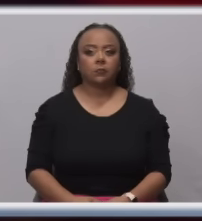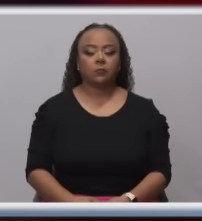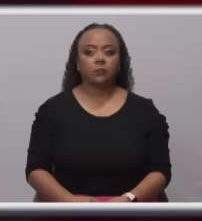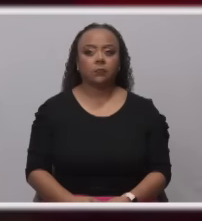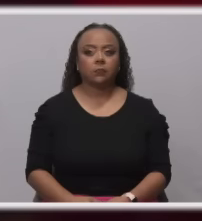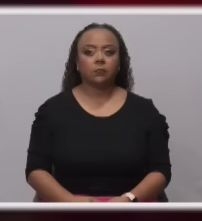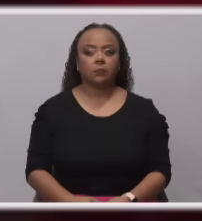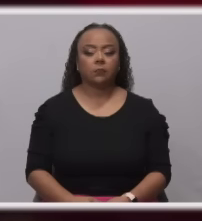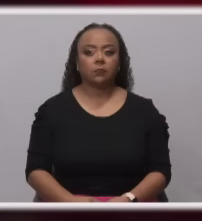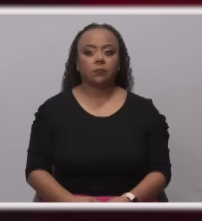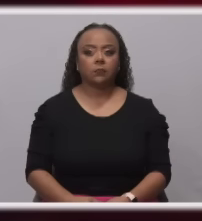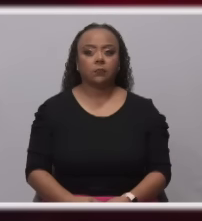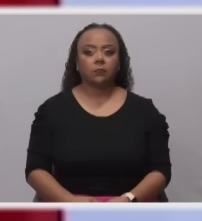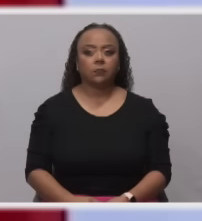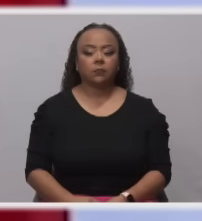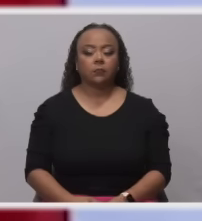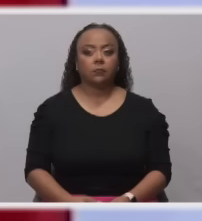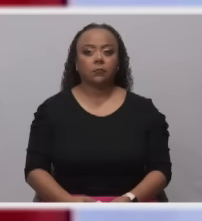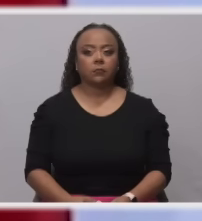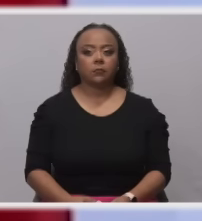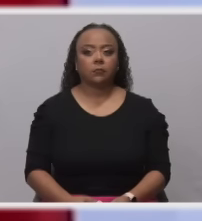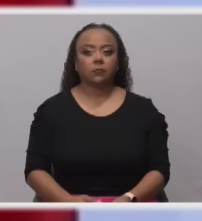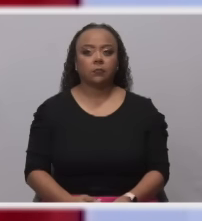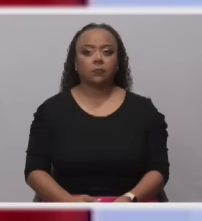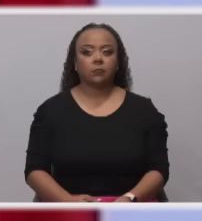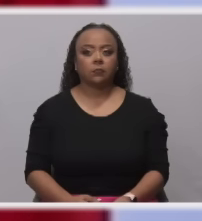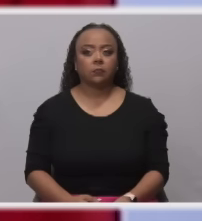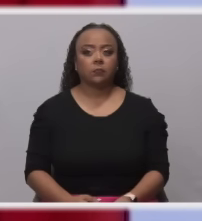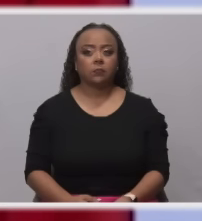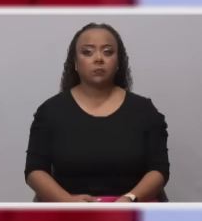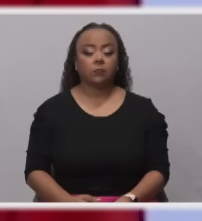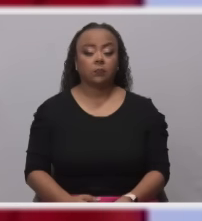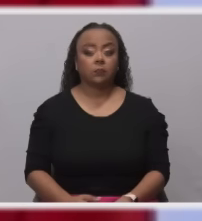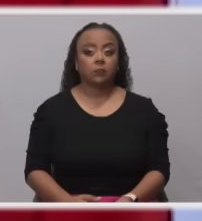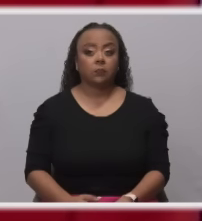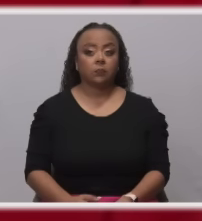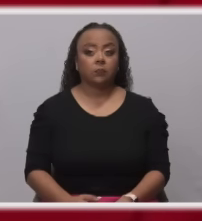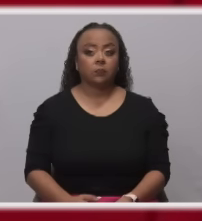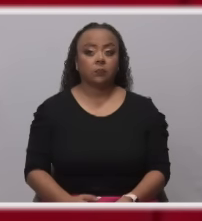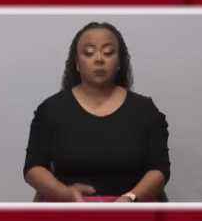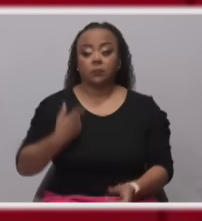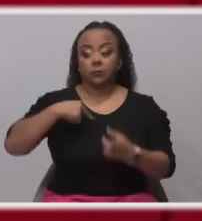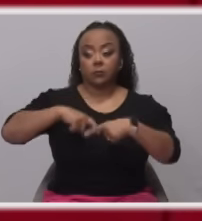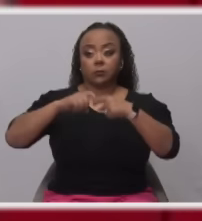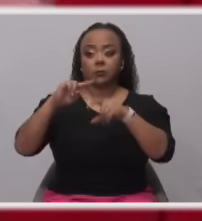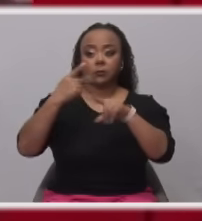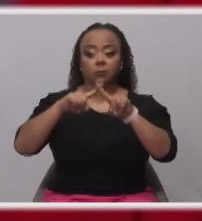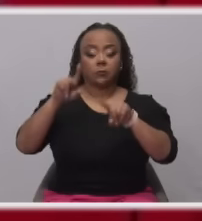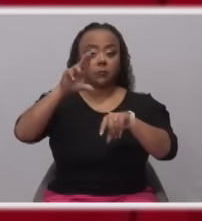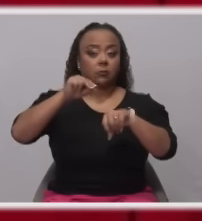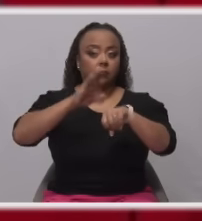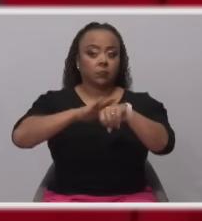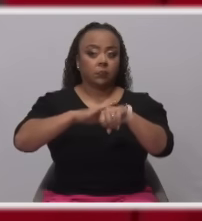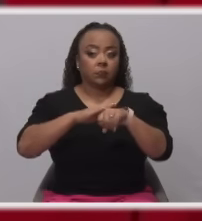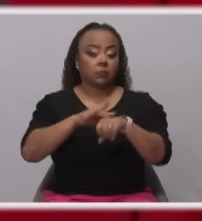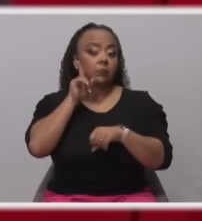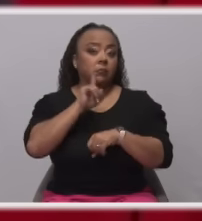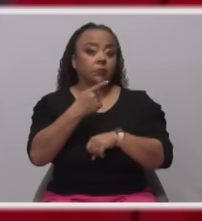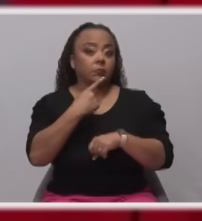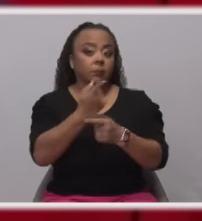perdón a vos no a vos a vos porque se interrumpió la nota pero no podemos dejar que vienta